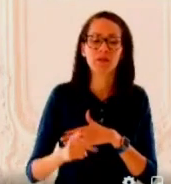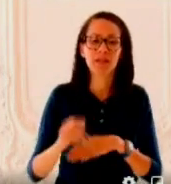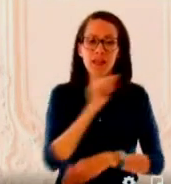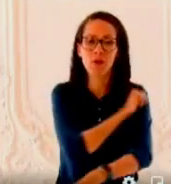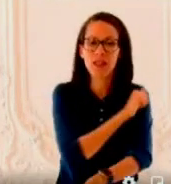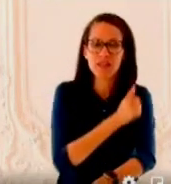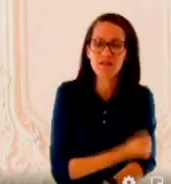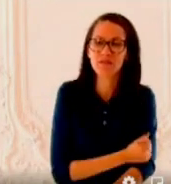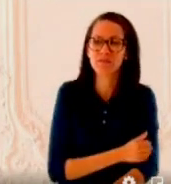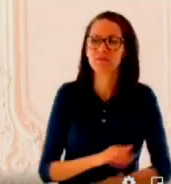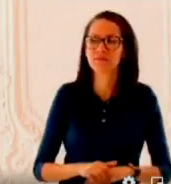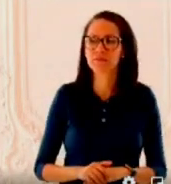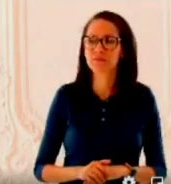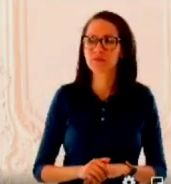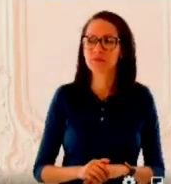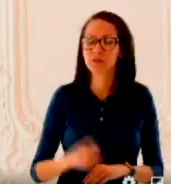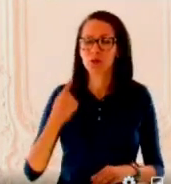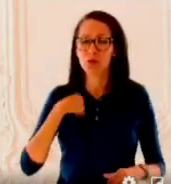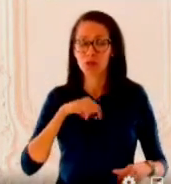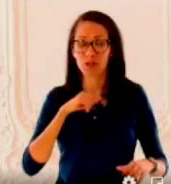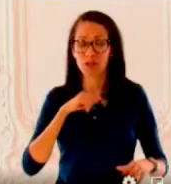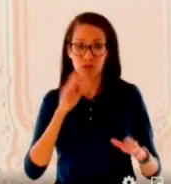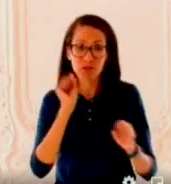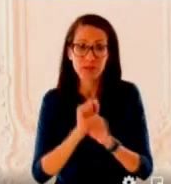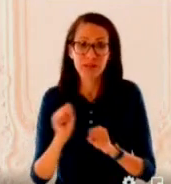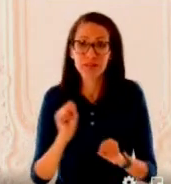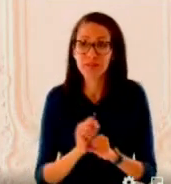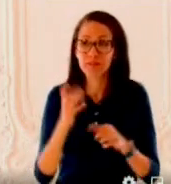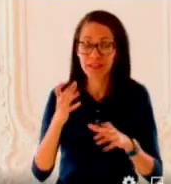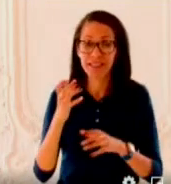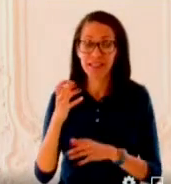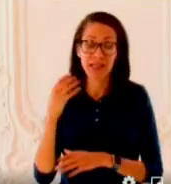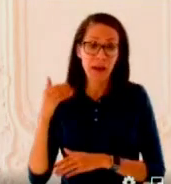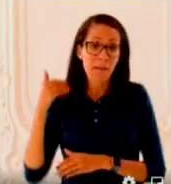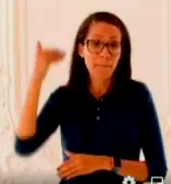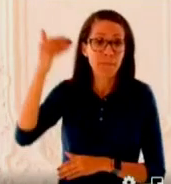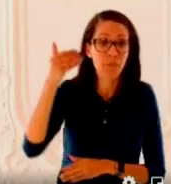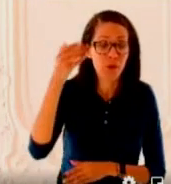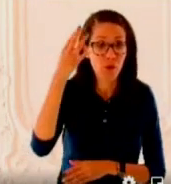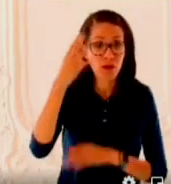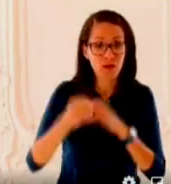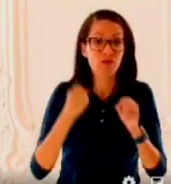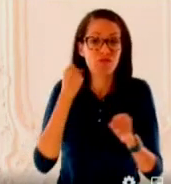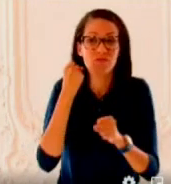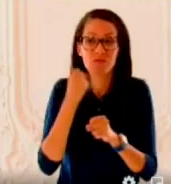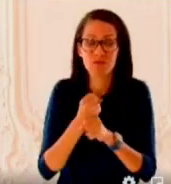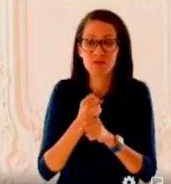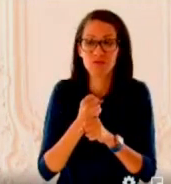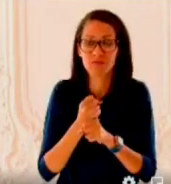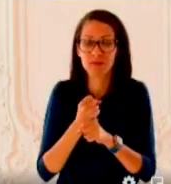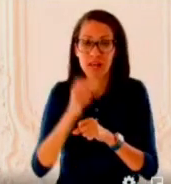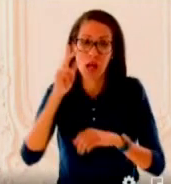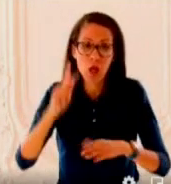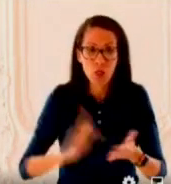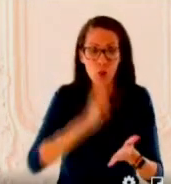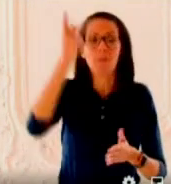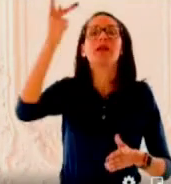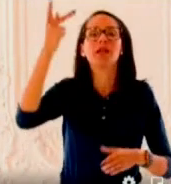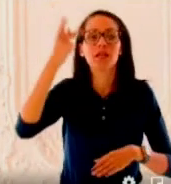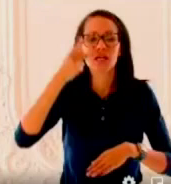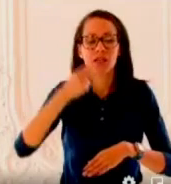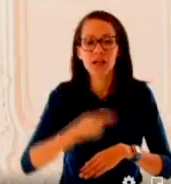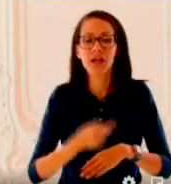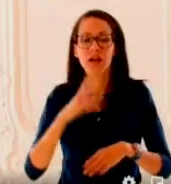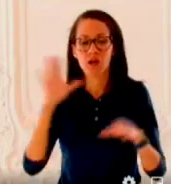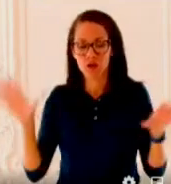Nuestra proyección es en el próximo cuatrenio duplicar la inversión que realizamos en